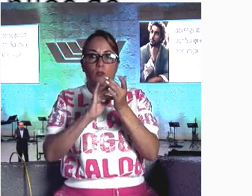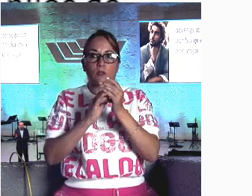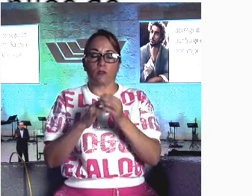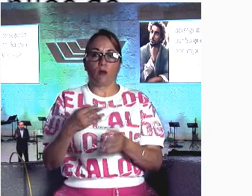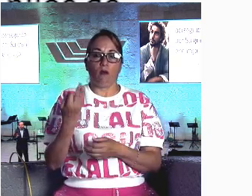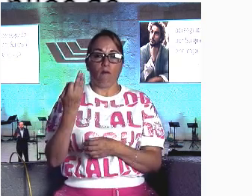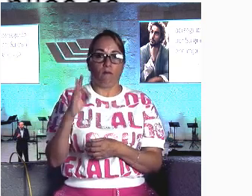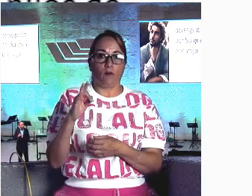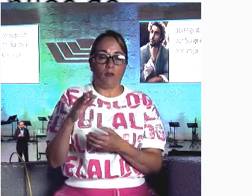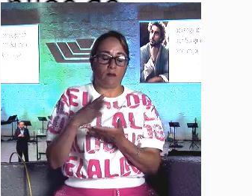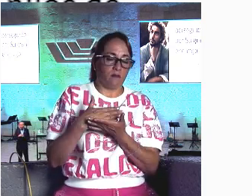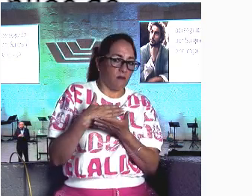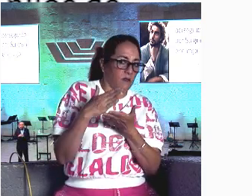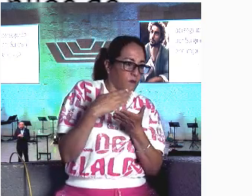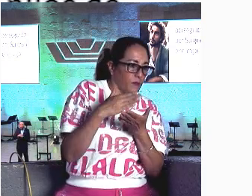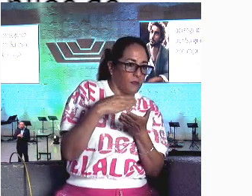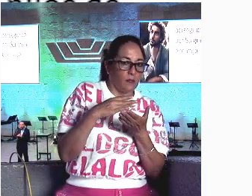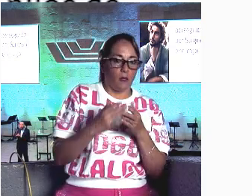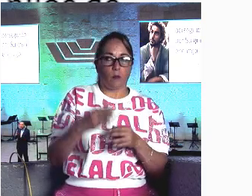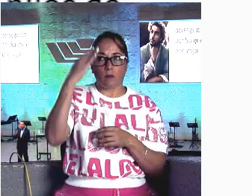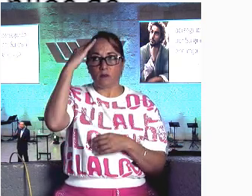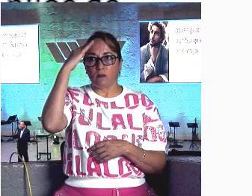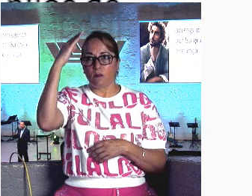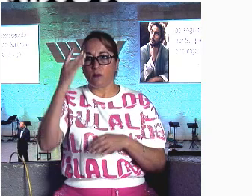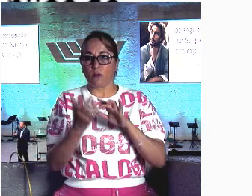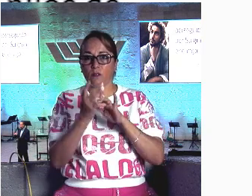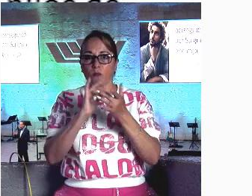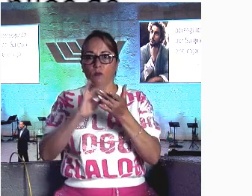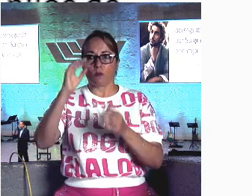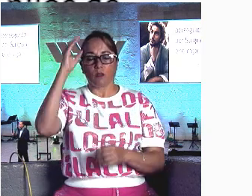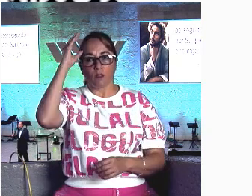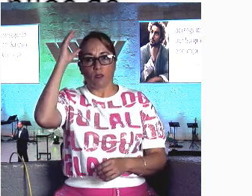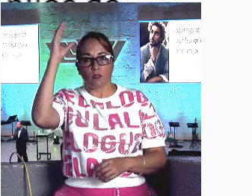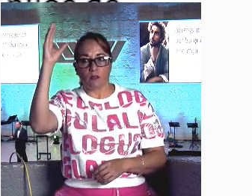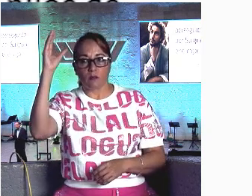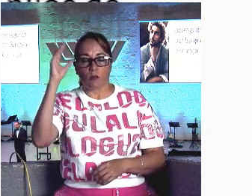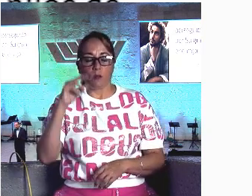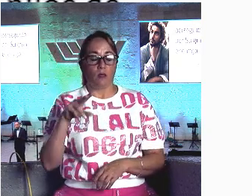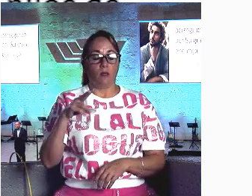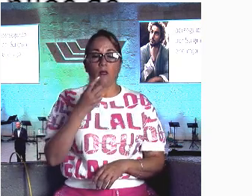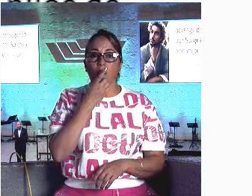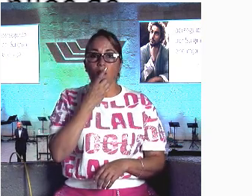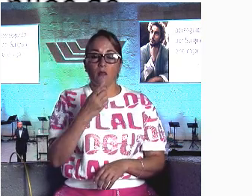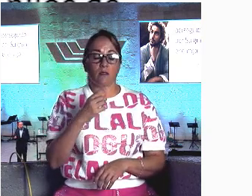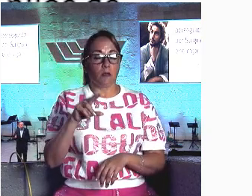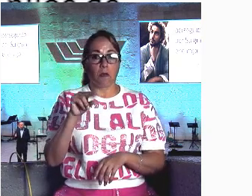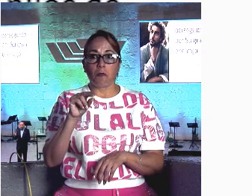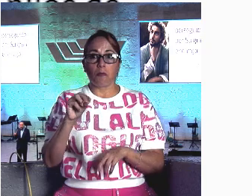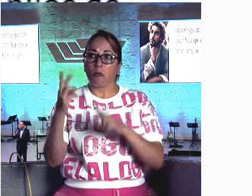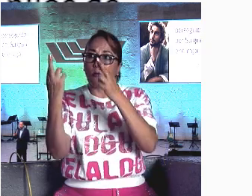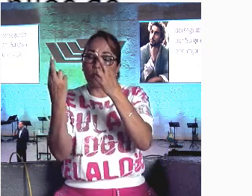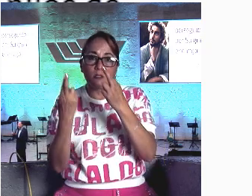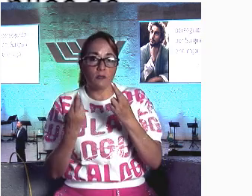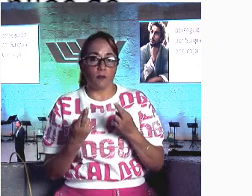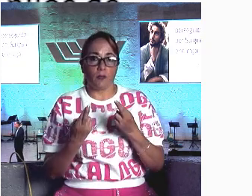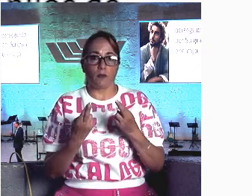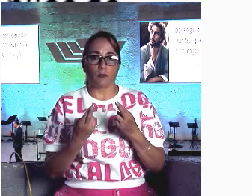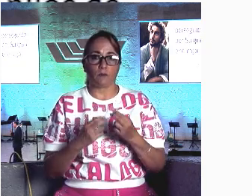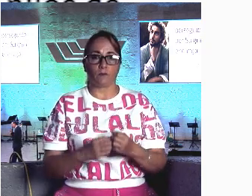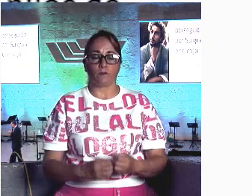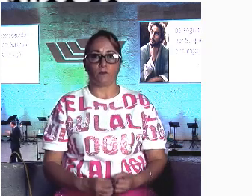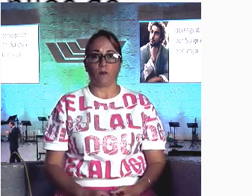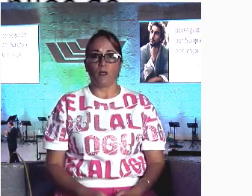A los suyos vino, ¿y los suyos qué? No lo recibieron. Y mientras estuvo en la tierra fue objeto de persecución, de